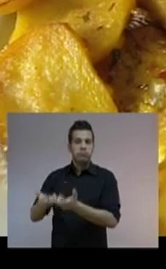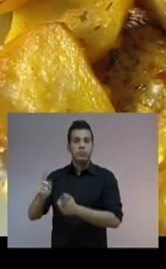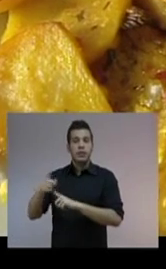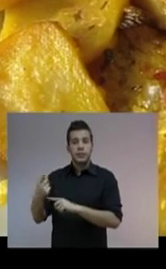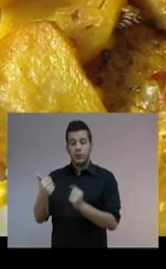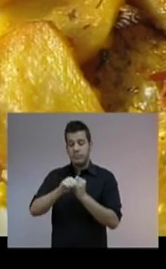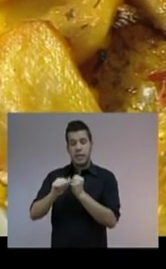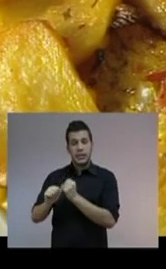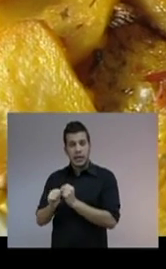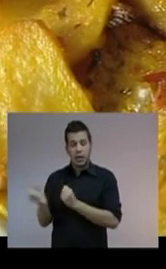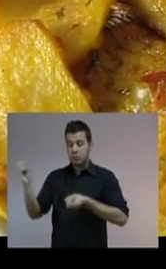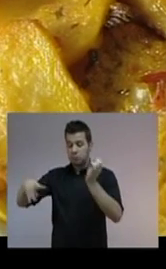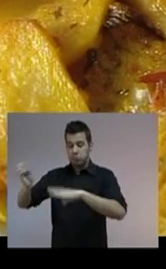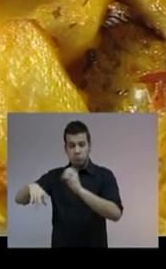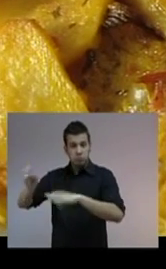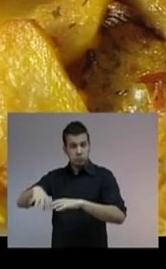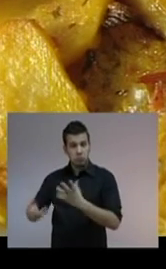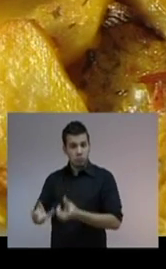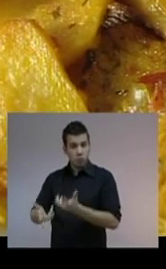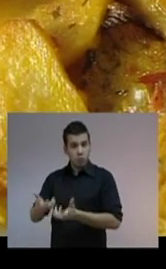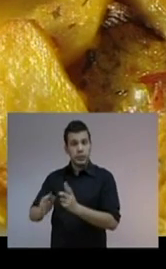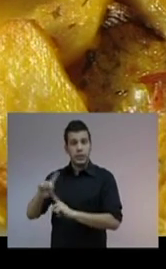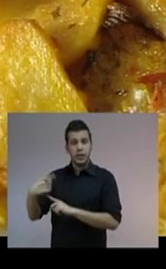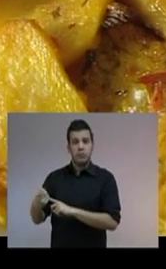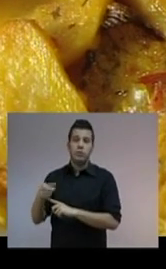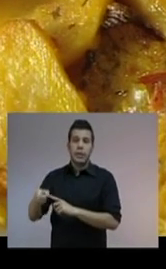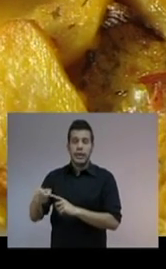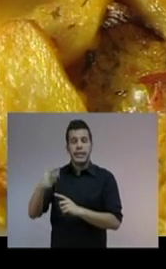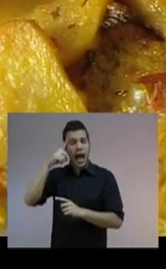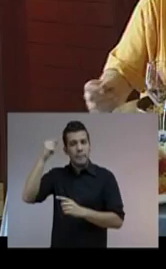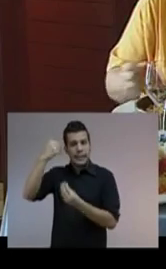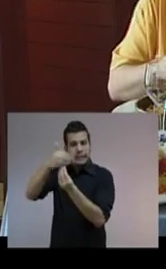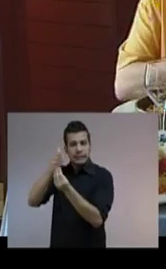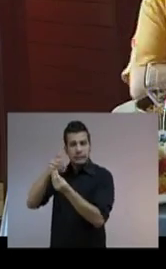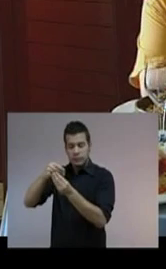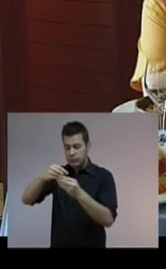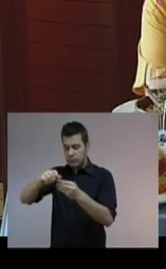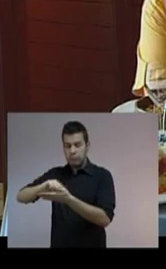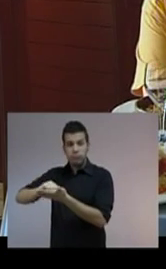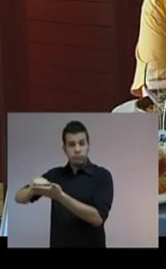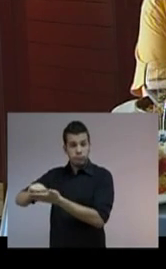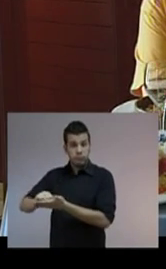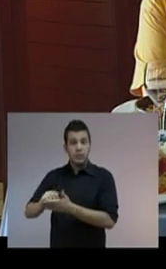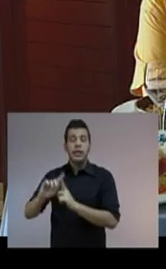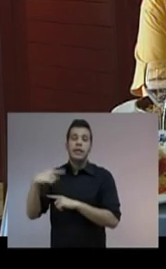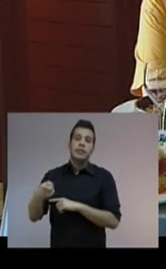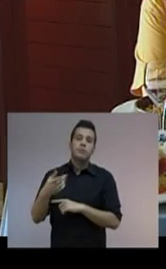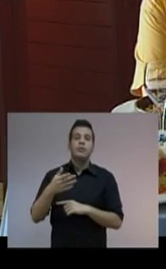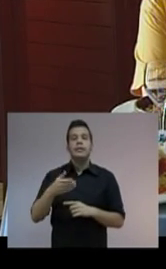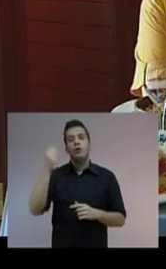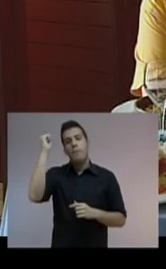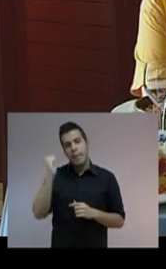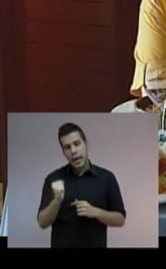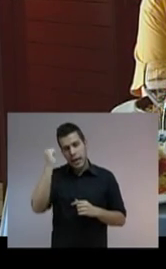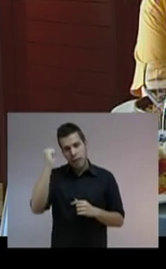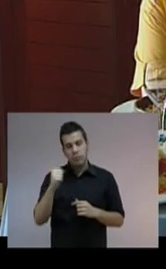unas patatas, se cuece todo a la vez y le hacemos una picada de almendras. ¿Con qué seguiríamos? Y seguiríamos quizás con un bacalao, que el bacalao que